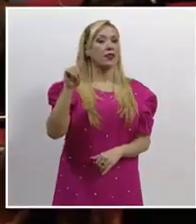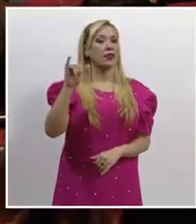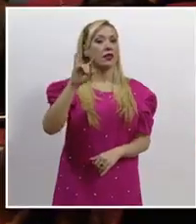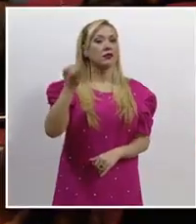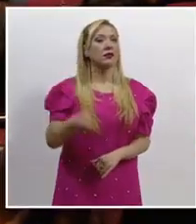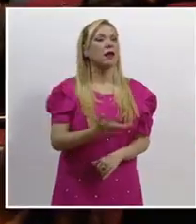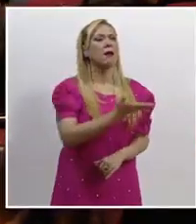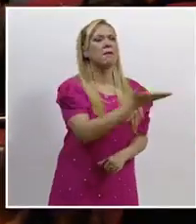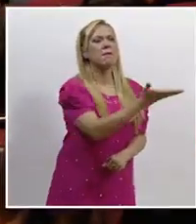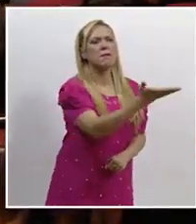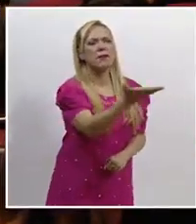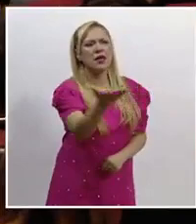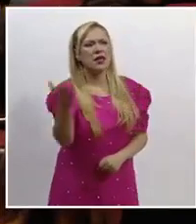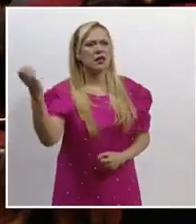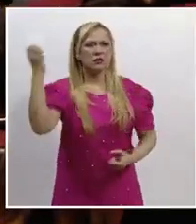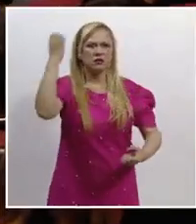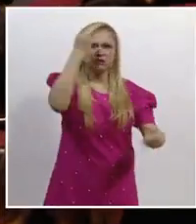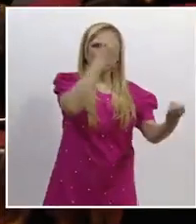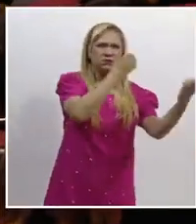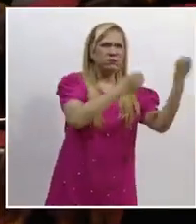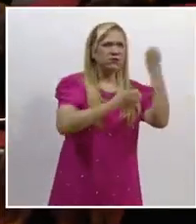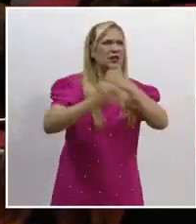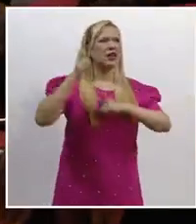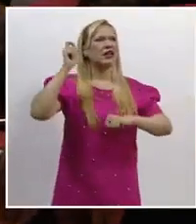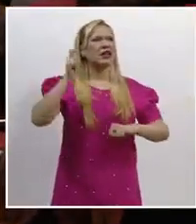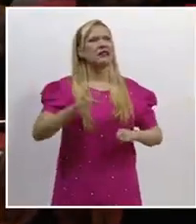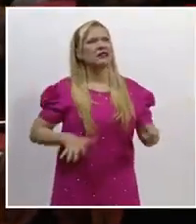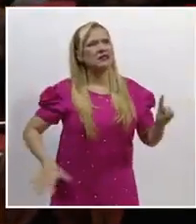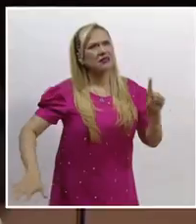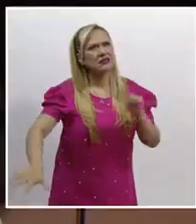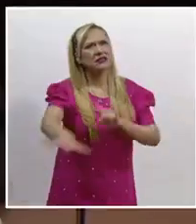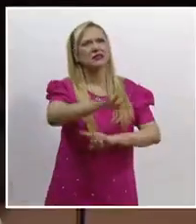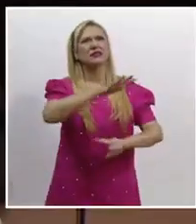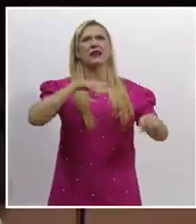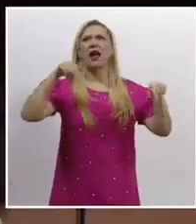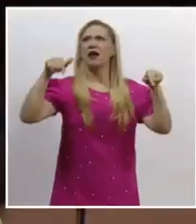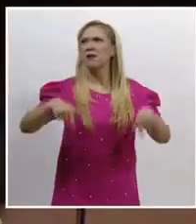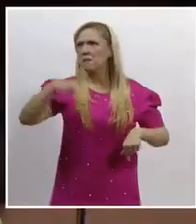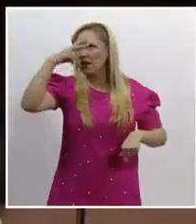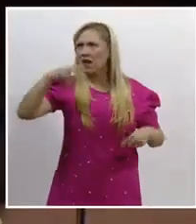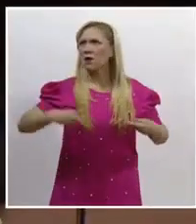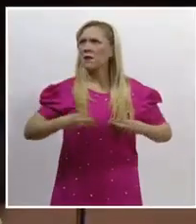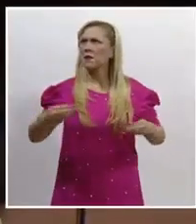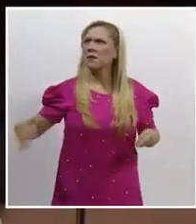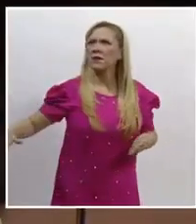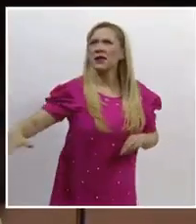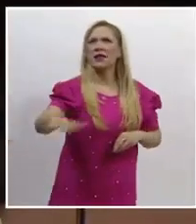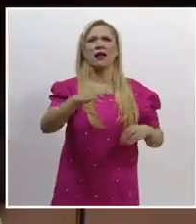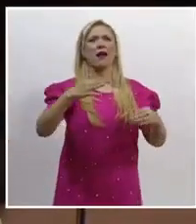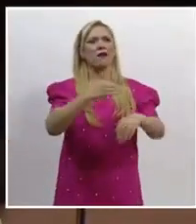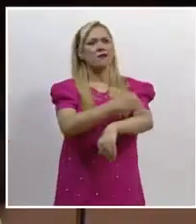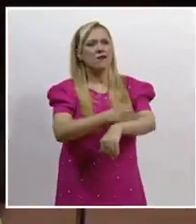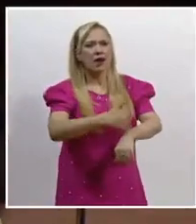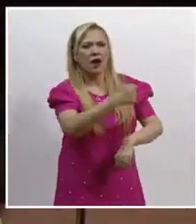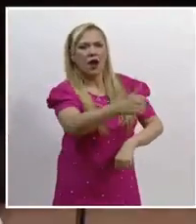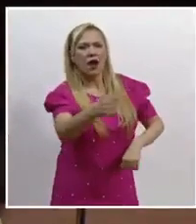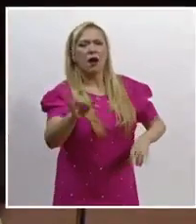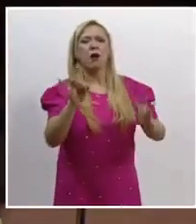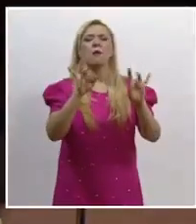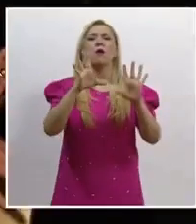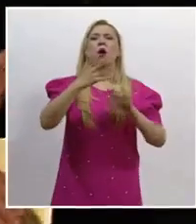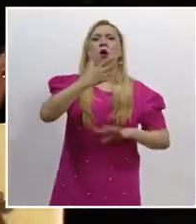pidió analizar el contexto social y familiar en el momento en que un joven, una mujer o